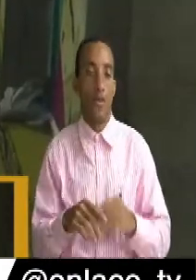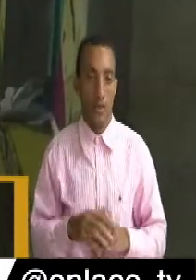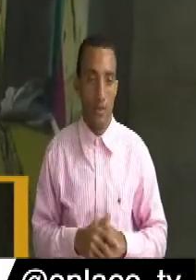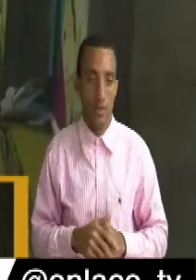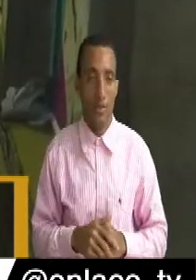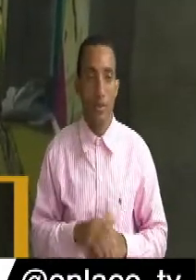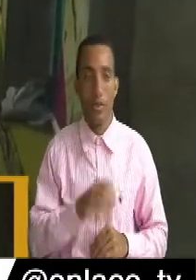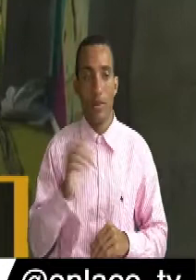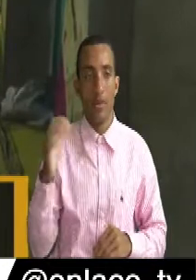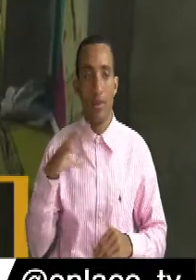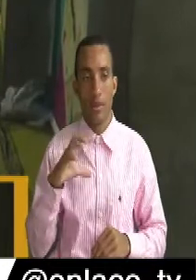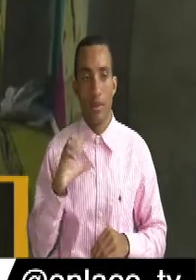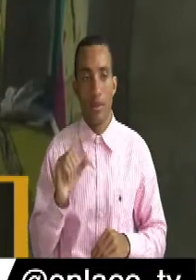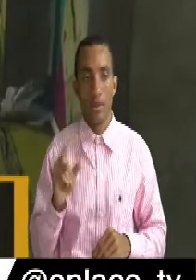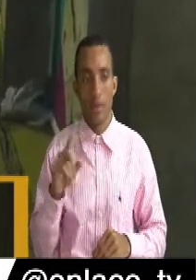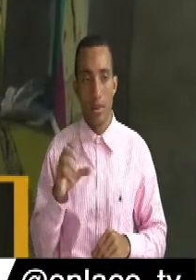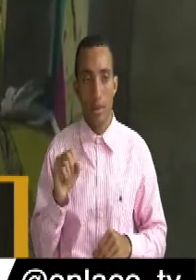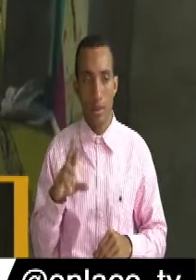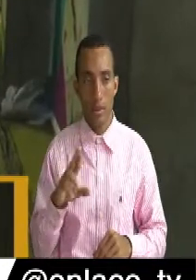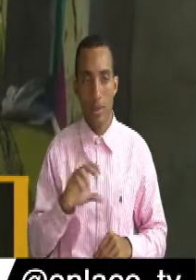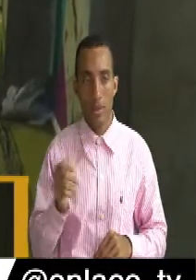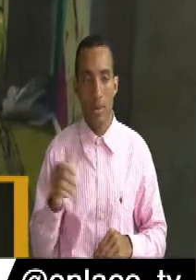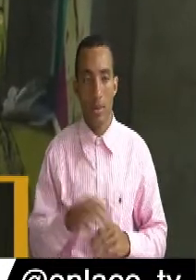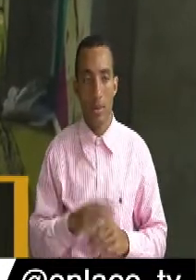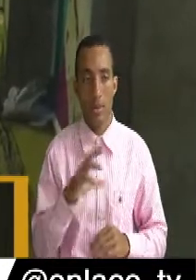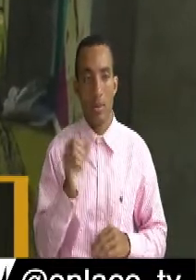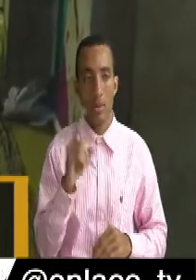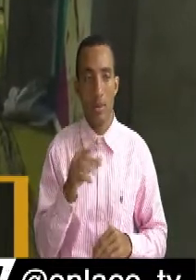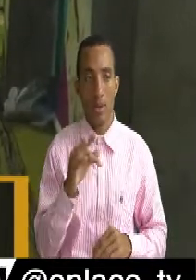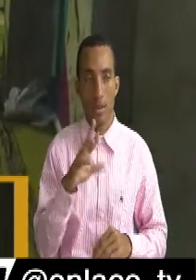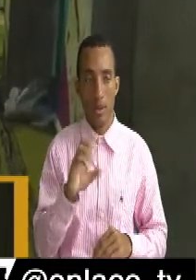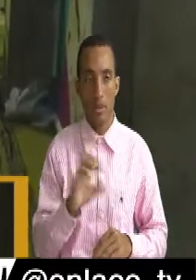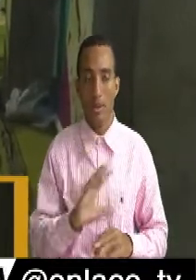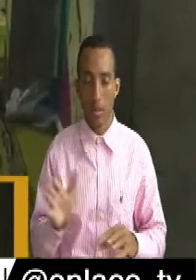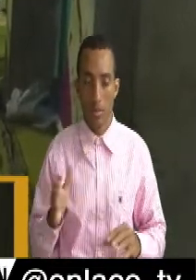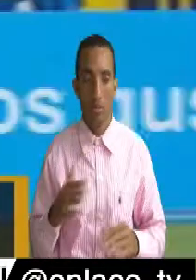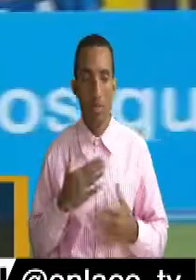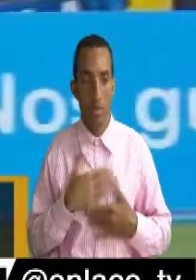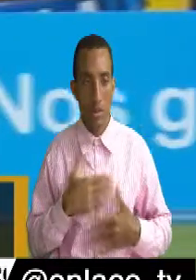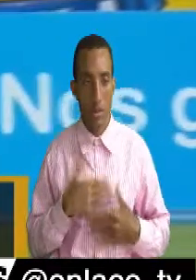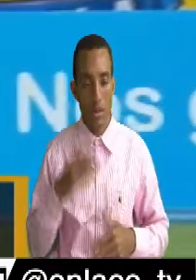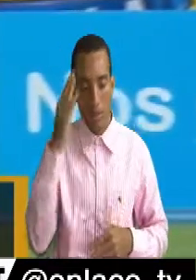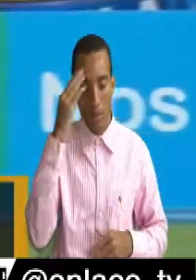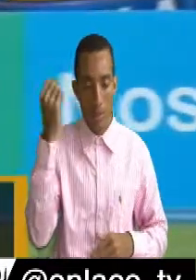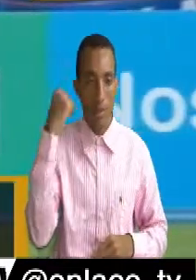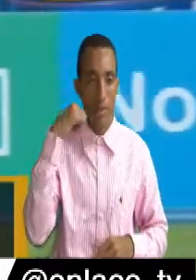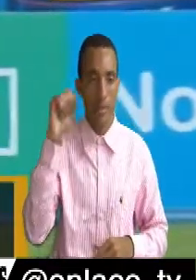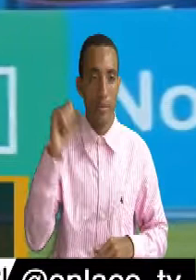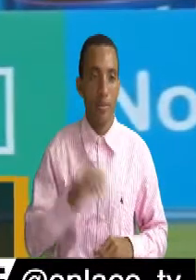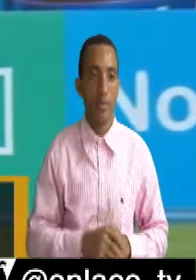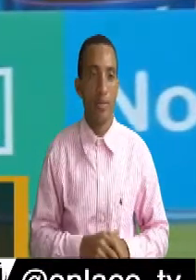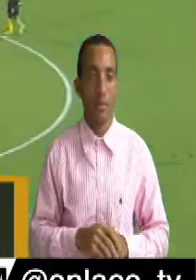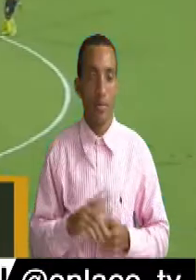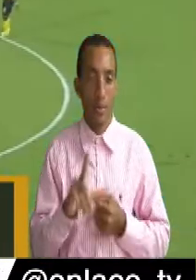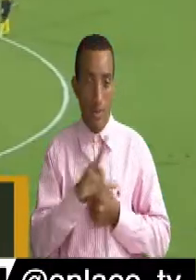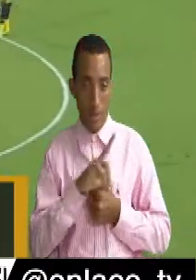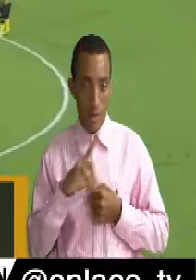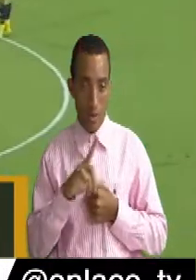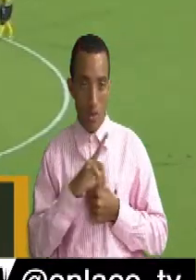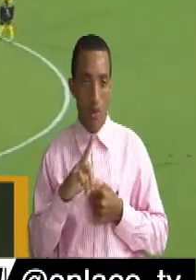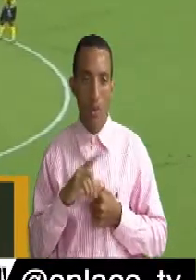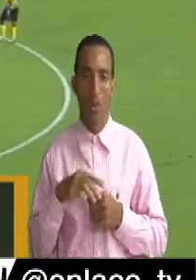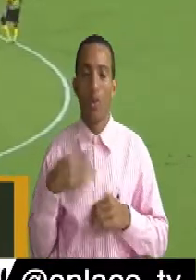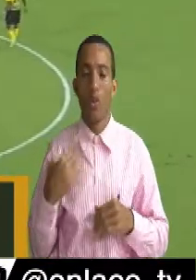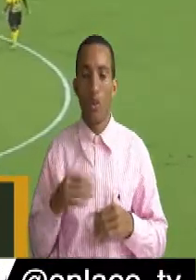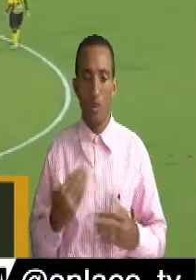César, con el mismo Lizarazo, con Castro. Así que estábamos tranquilos, sabíamos que íbamos a ganar. Los locales se mostraron satisfechos con el resultado